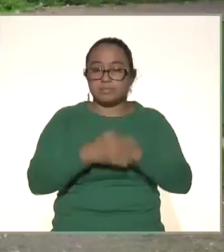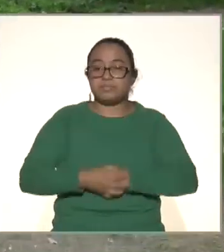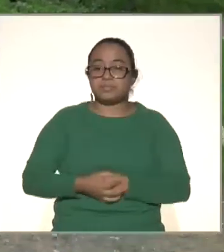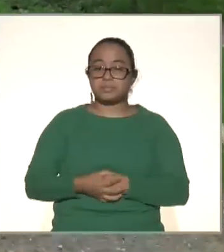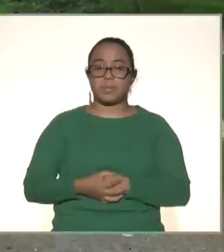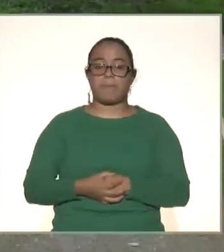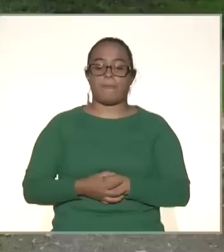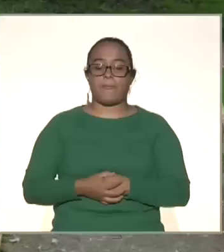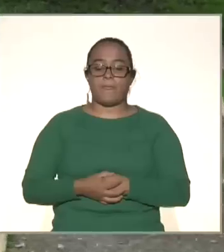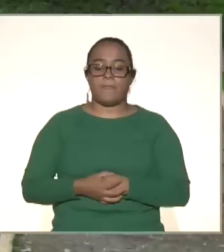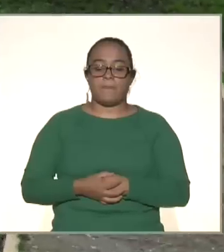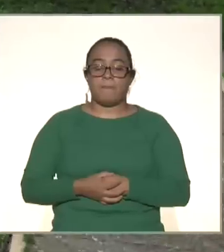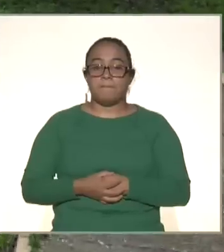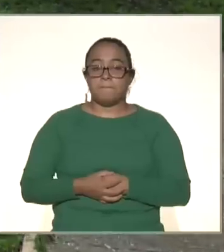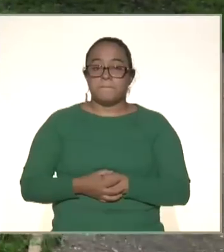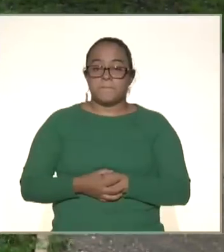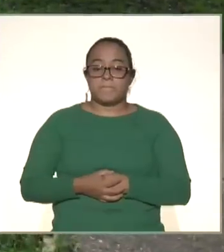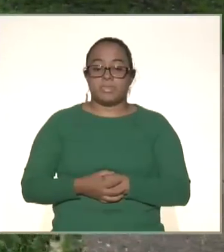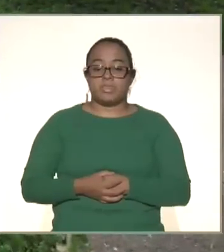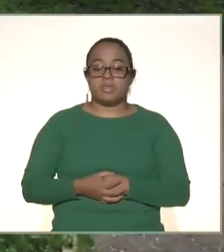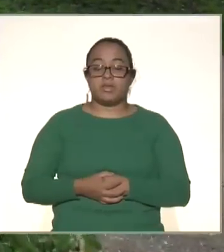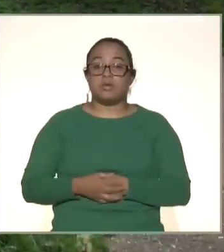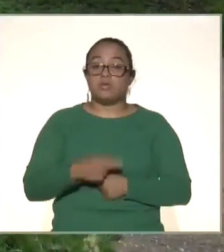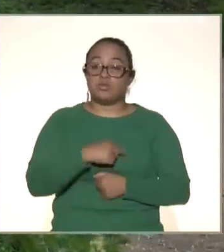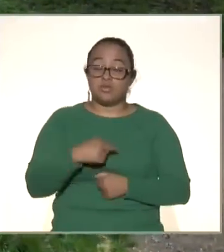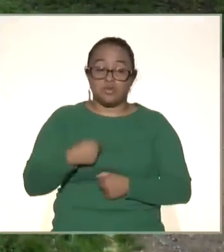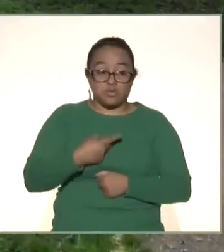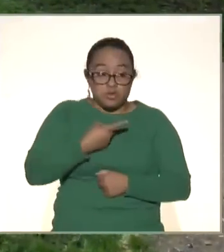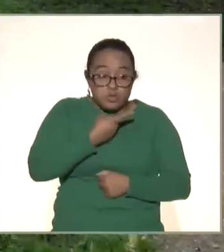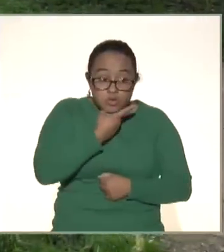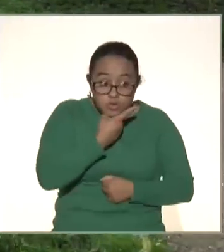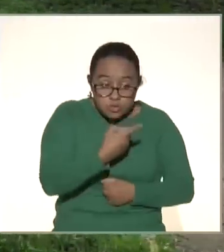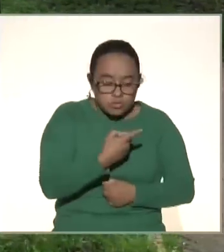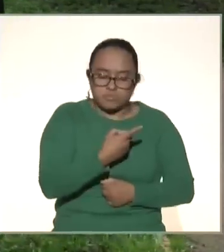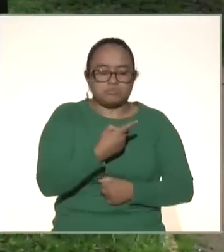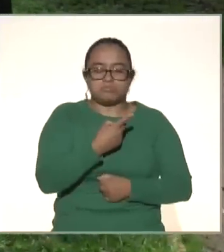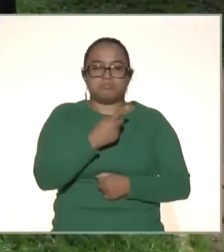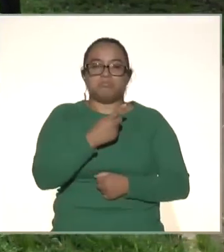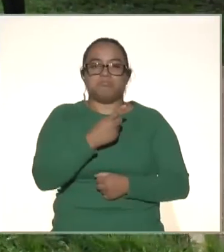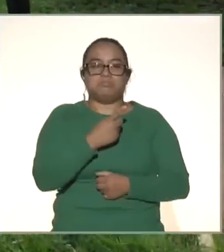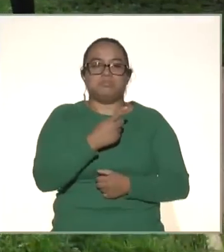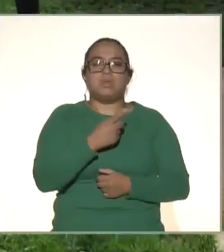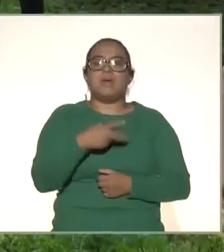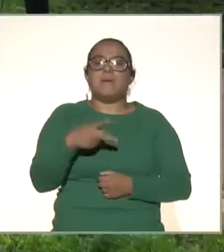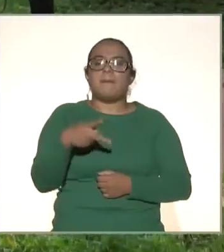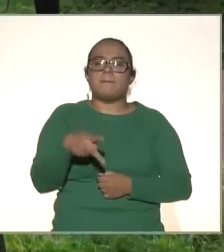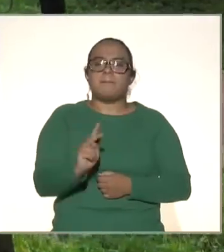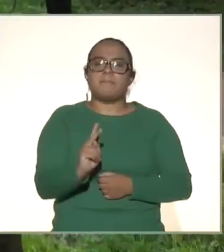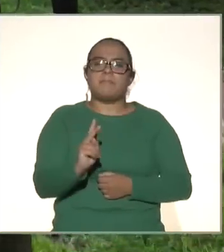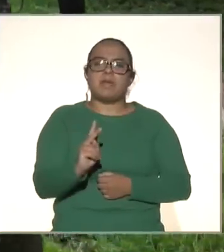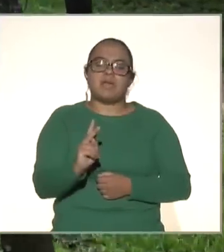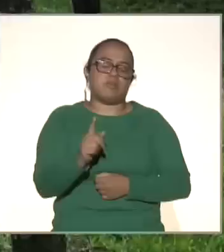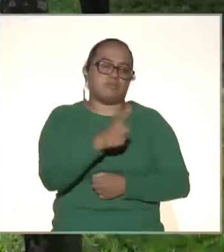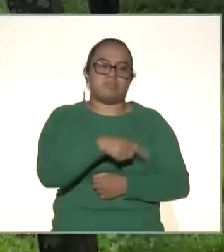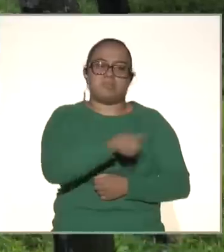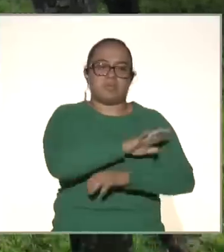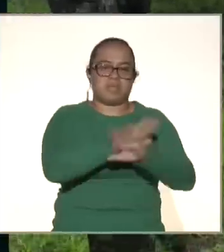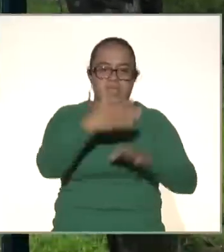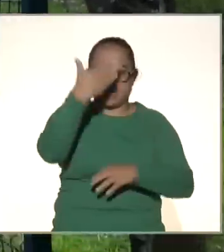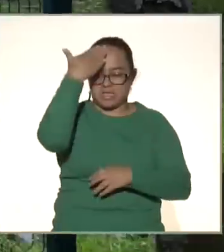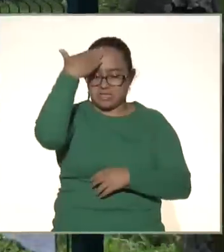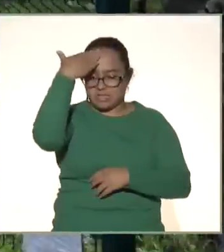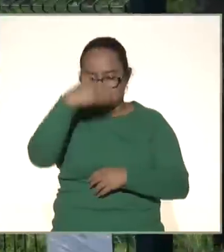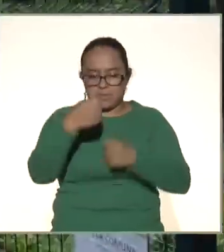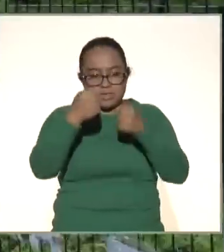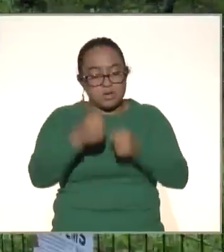pues no se los hemos dicho como tal, creo que es algo como tácito que damos por